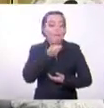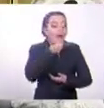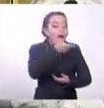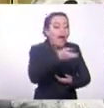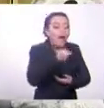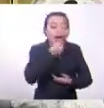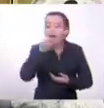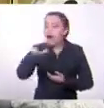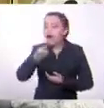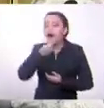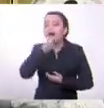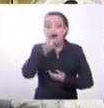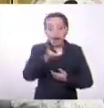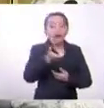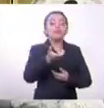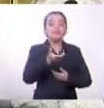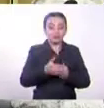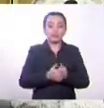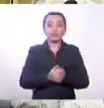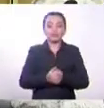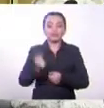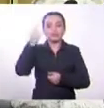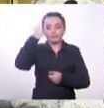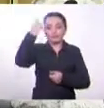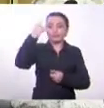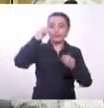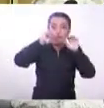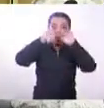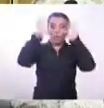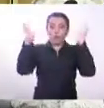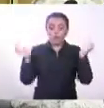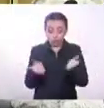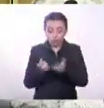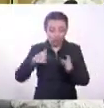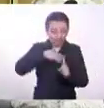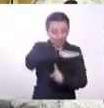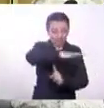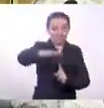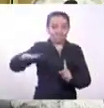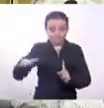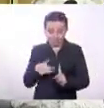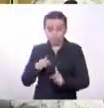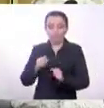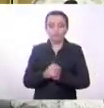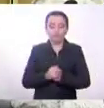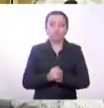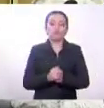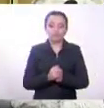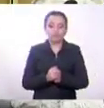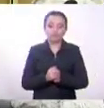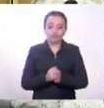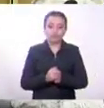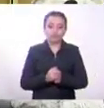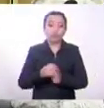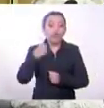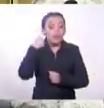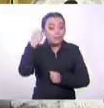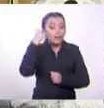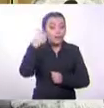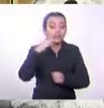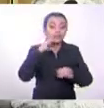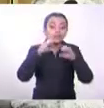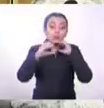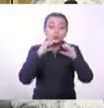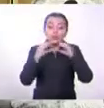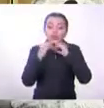para identificar o conocer el mundo que nos rodea. Entonces, la comunicación es importante por eso. Exacto. Porque nos ayuda a entender